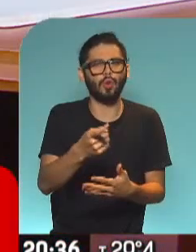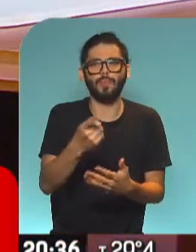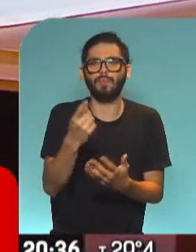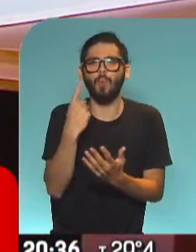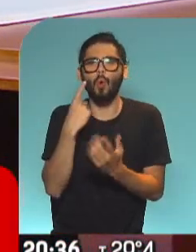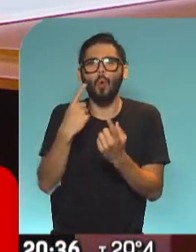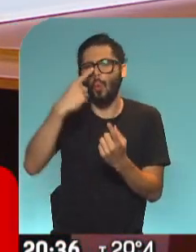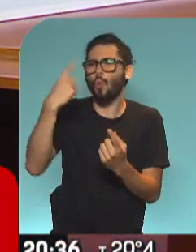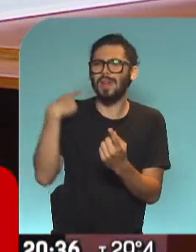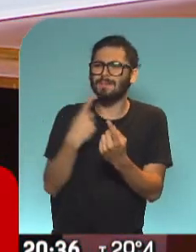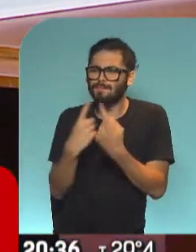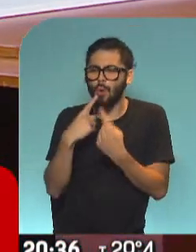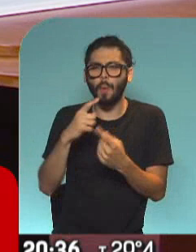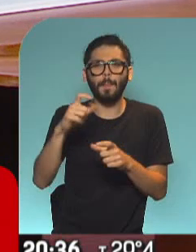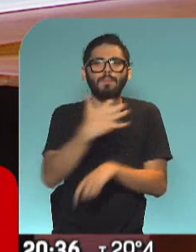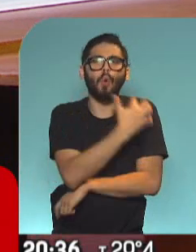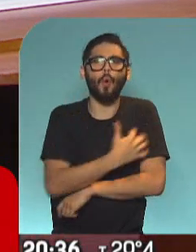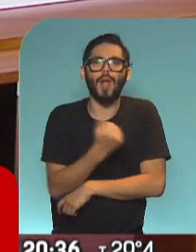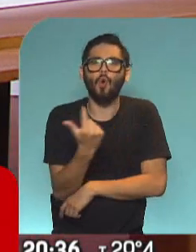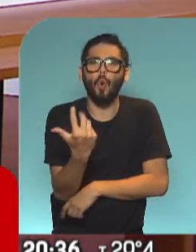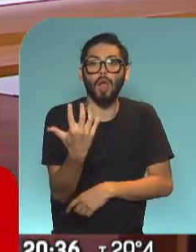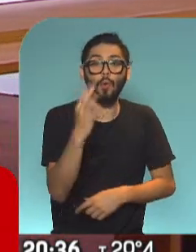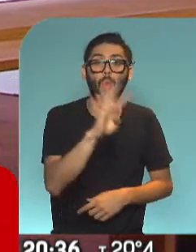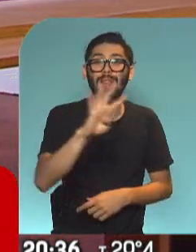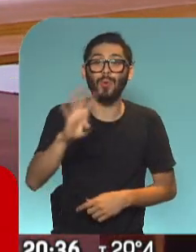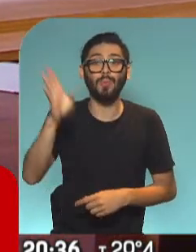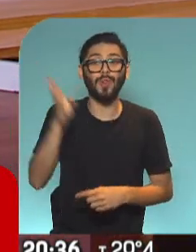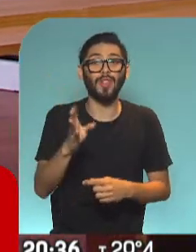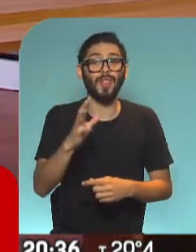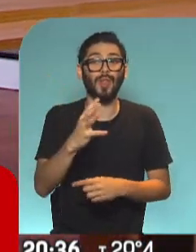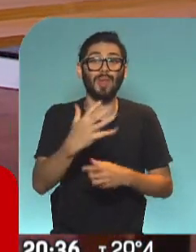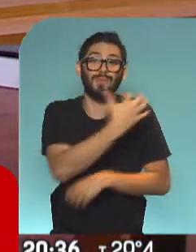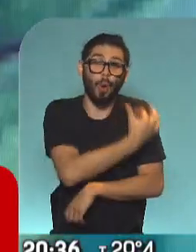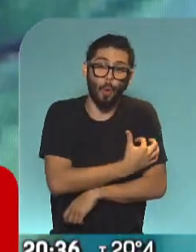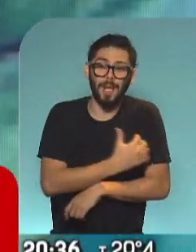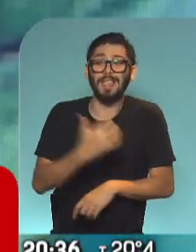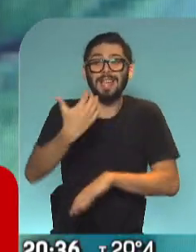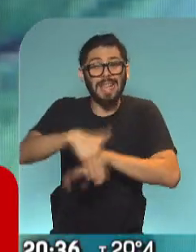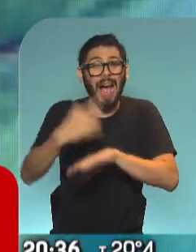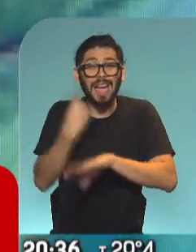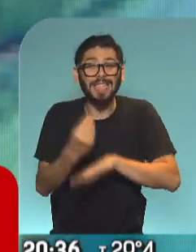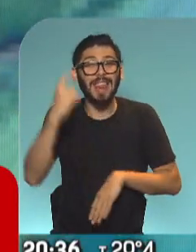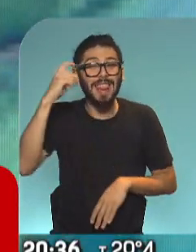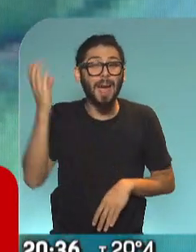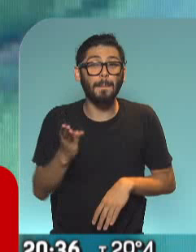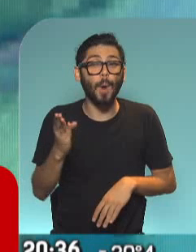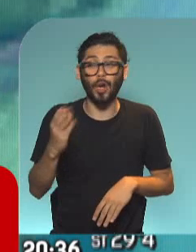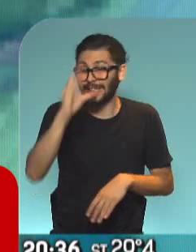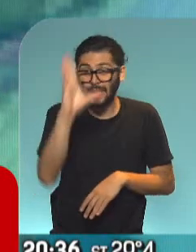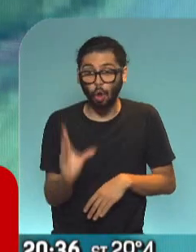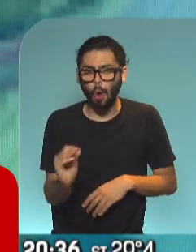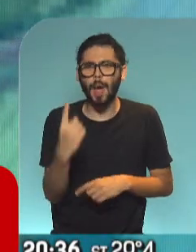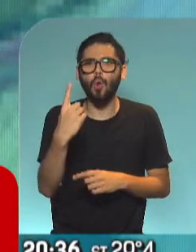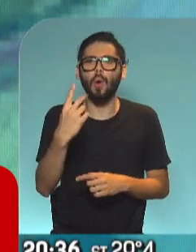y de indigencia en nuestro país. 44% de pobreza, 10% de indigencia. A mí me queda la frase del ministro de Desarrollo, Daniel Arroyo, que dijo que